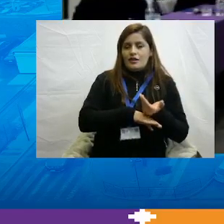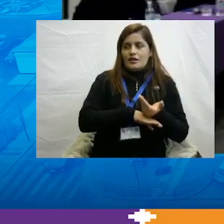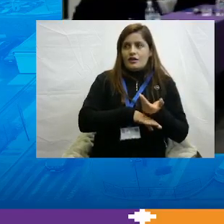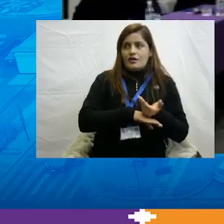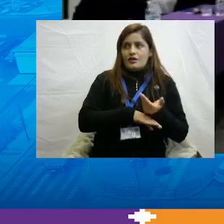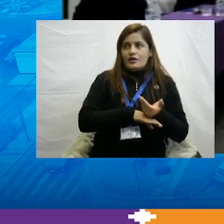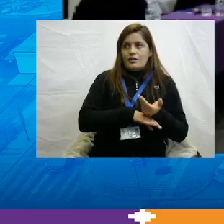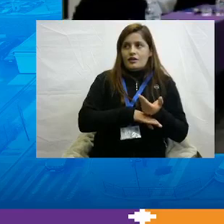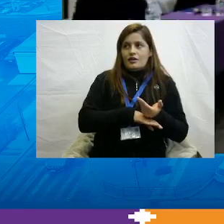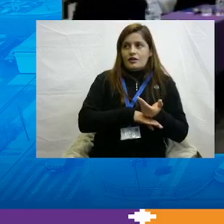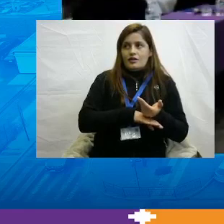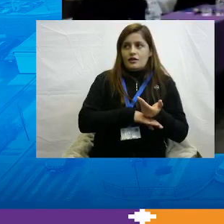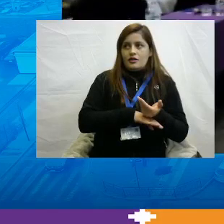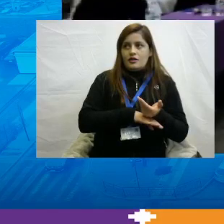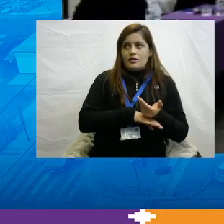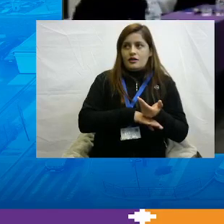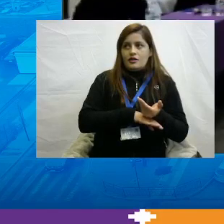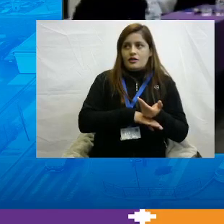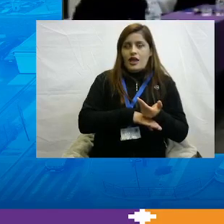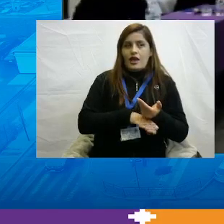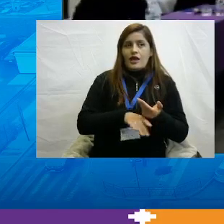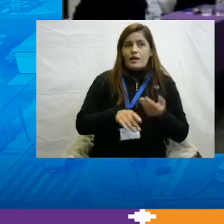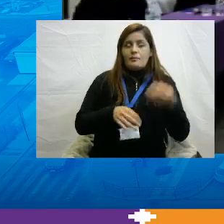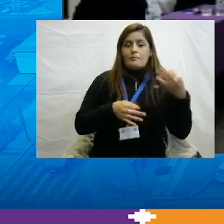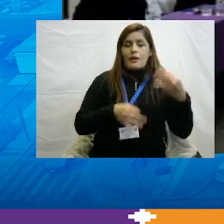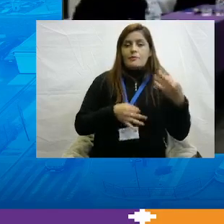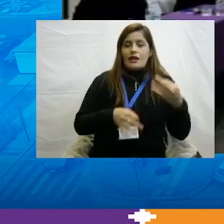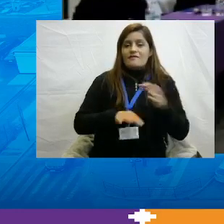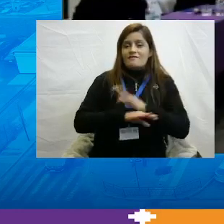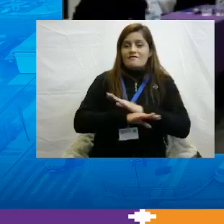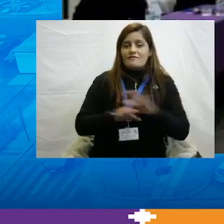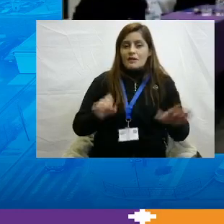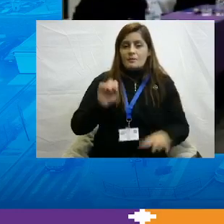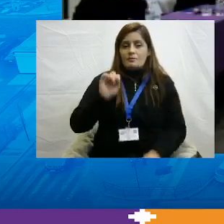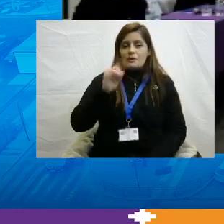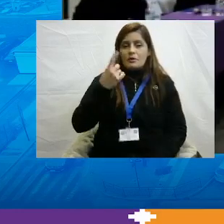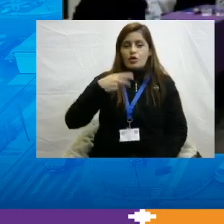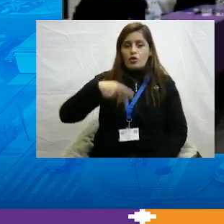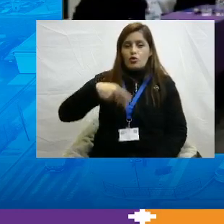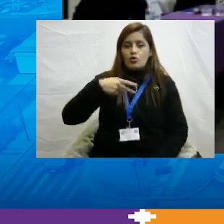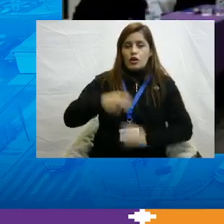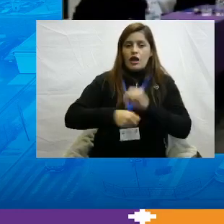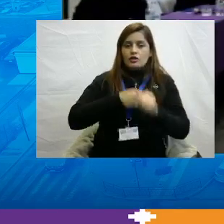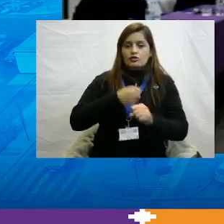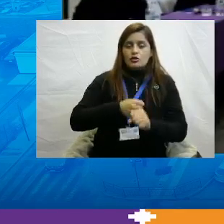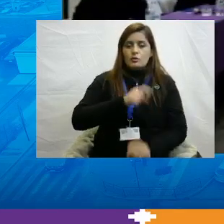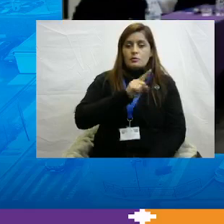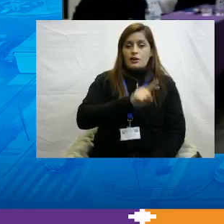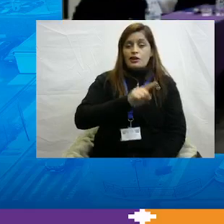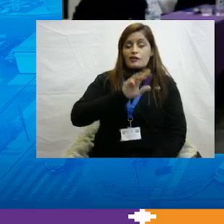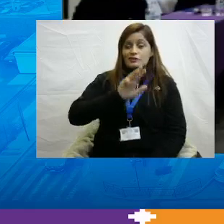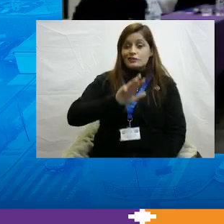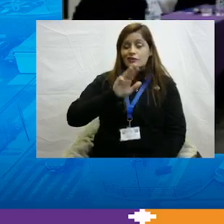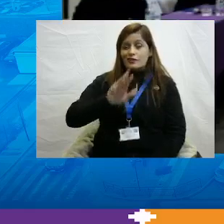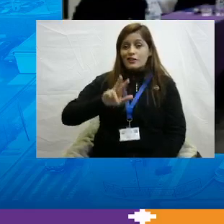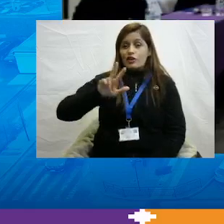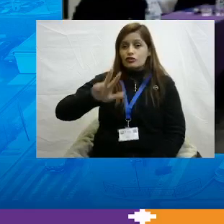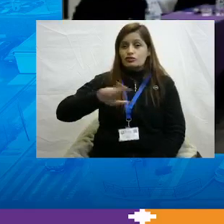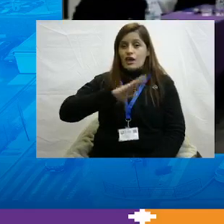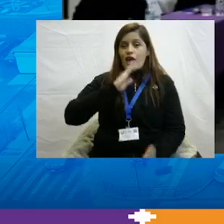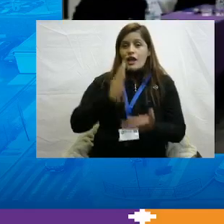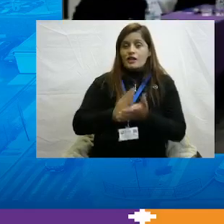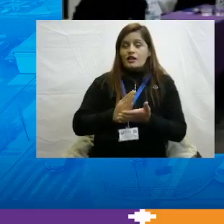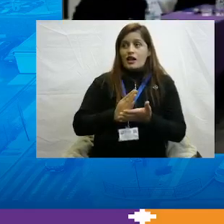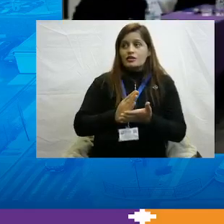la declaración de relación laboral, que corresponde del 1 de junio del 1998, al 14